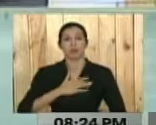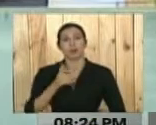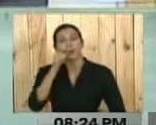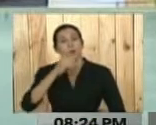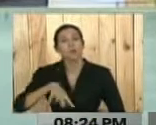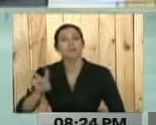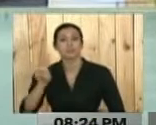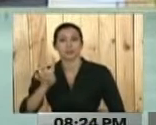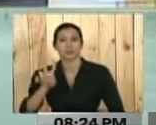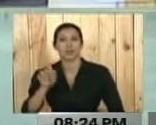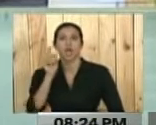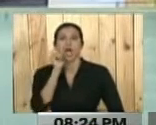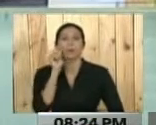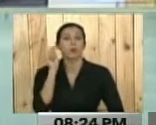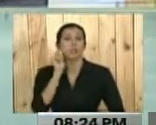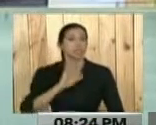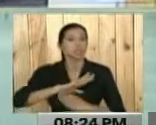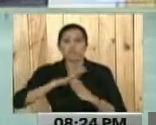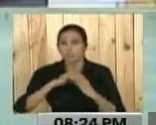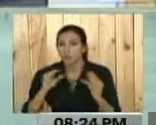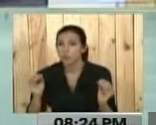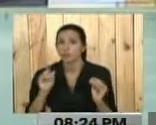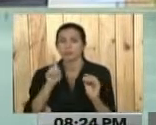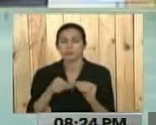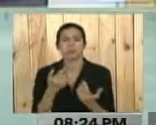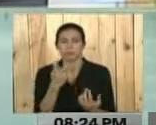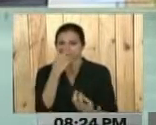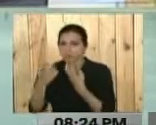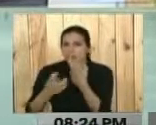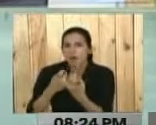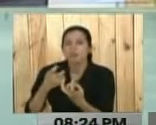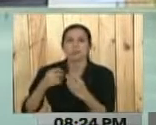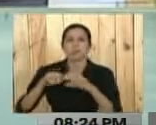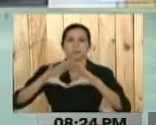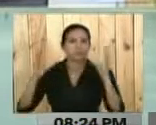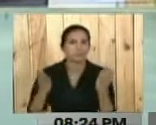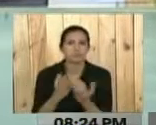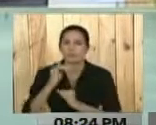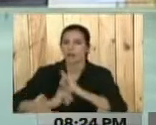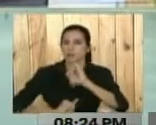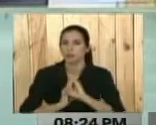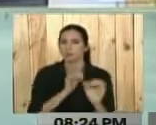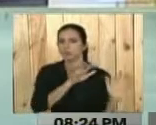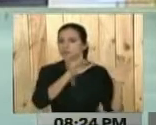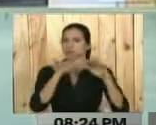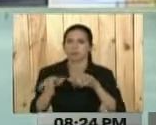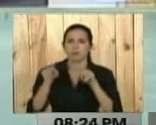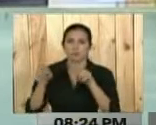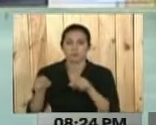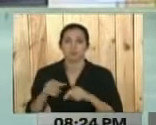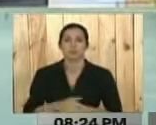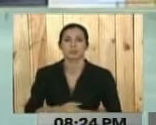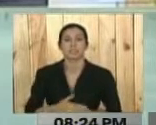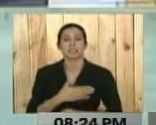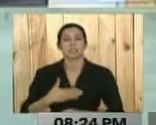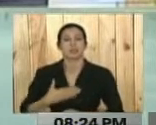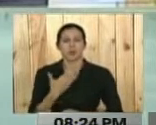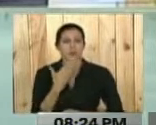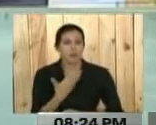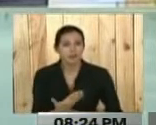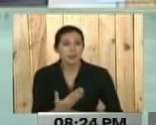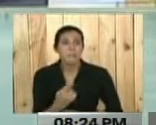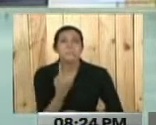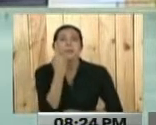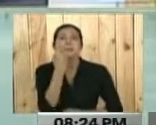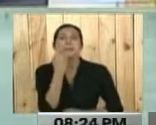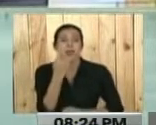venezolanos, de las venezolanas, y además el encuentro con los visitantes que vienen del mundo. Quiero agradecer, me está llegando el primer regalo